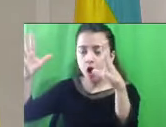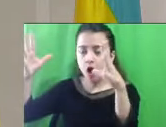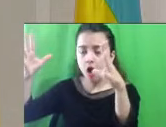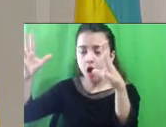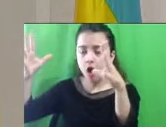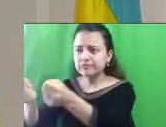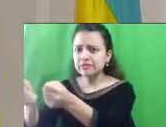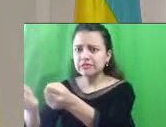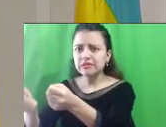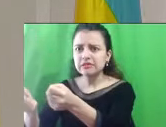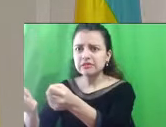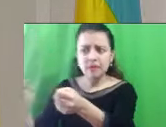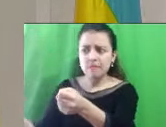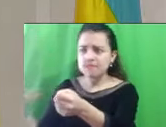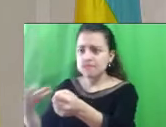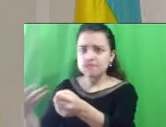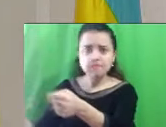que llevan el agua